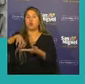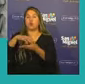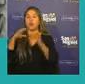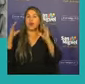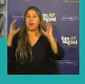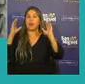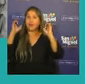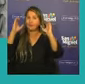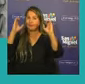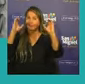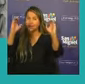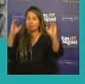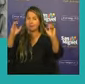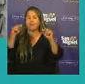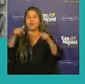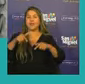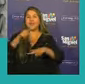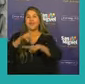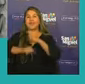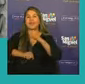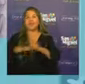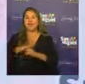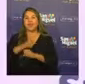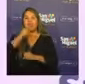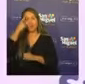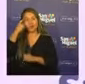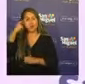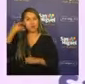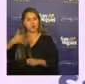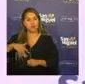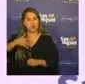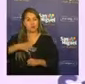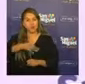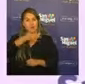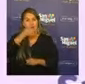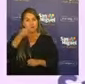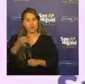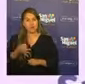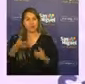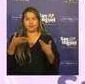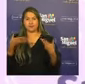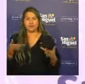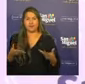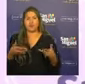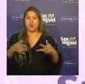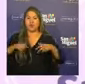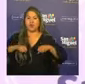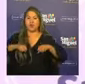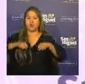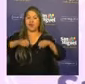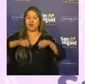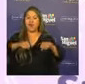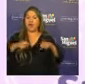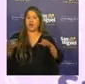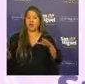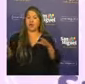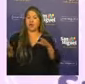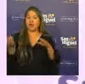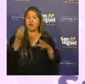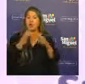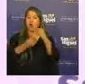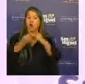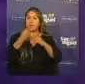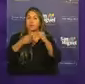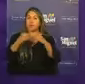que ya hicimos este año, que me parece importante mencionarlo, es el retiro de todos los carros de comida de San Petersburgo con